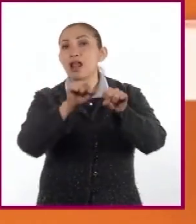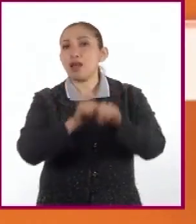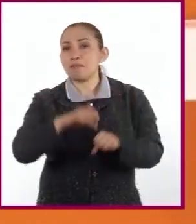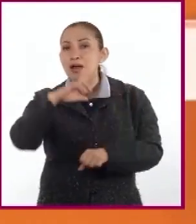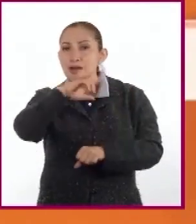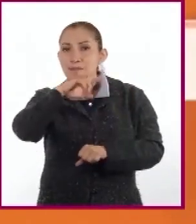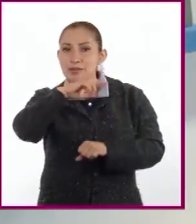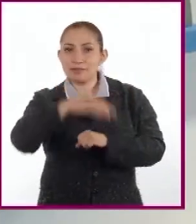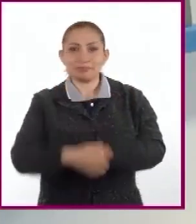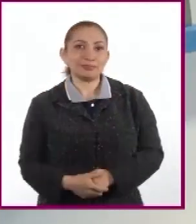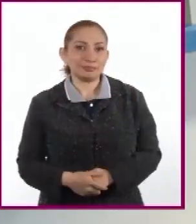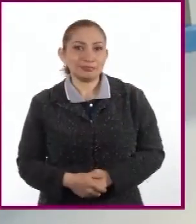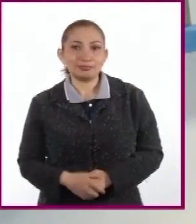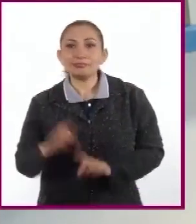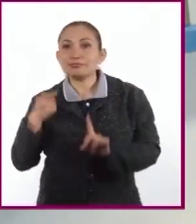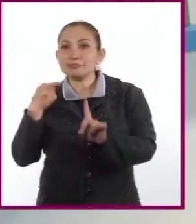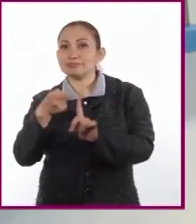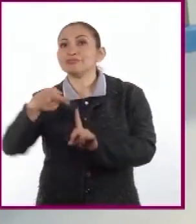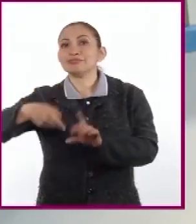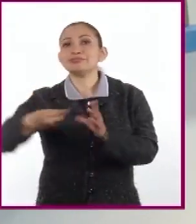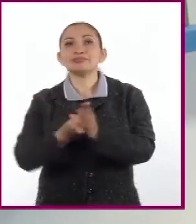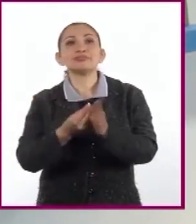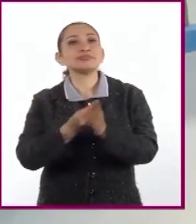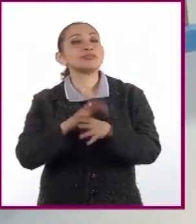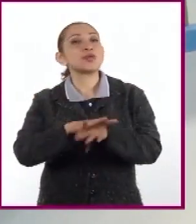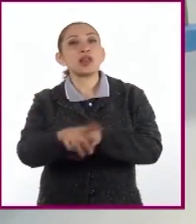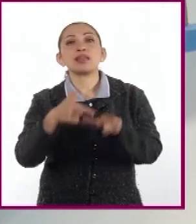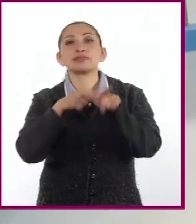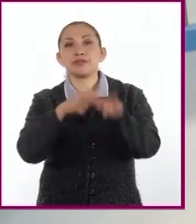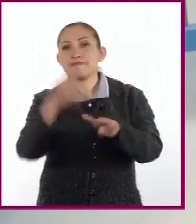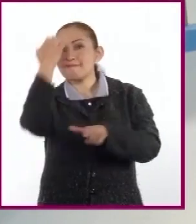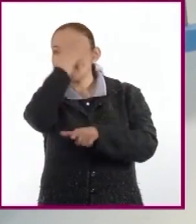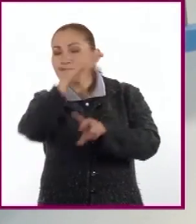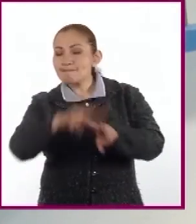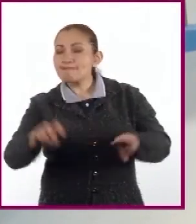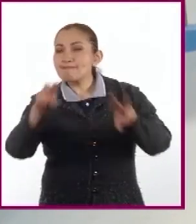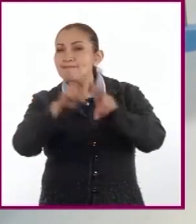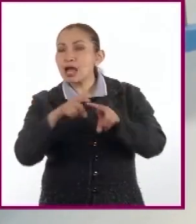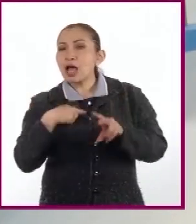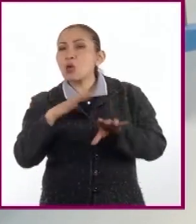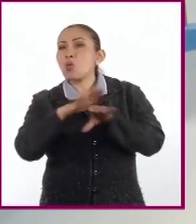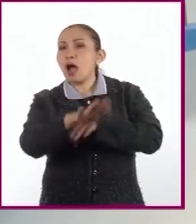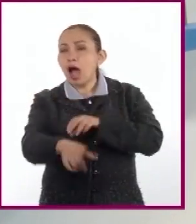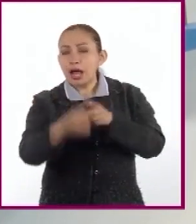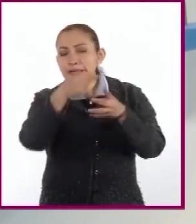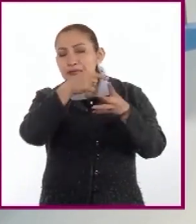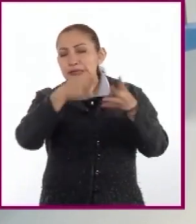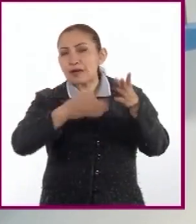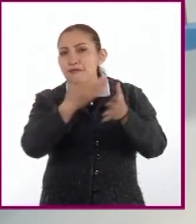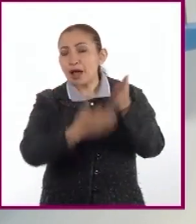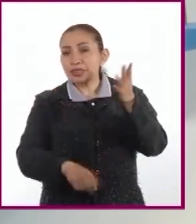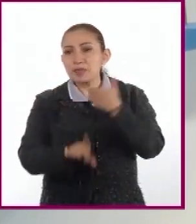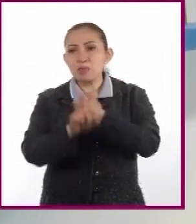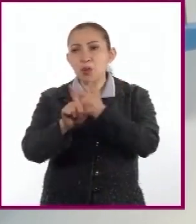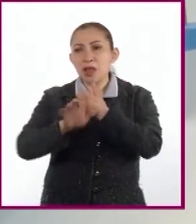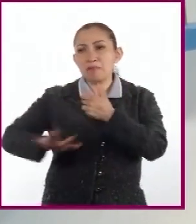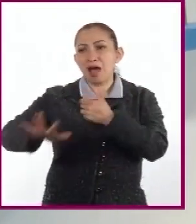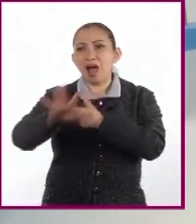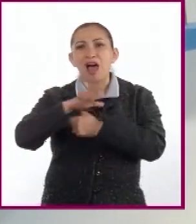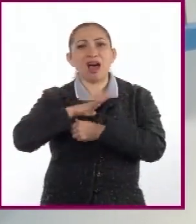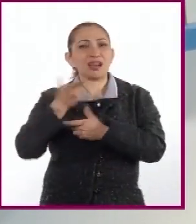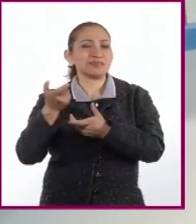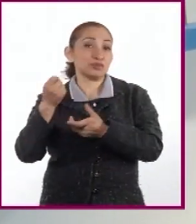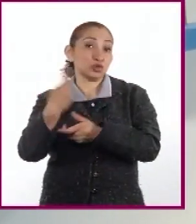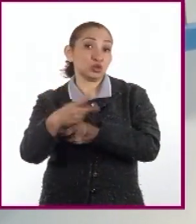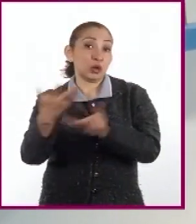más corto. El propósito de esta sesión es continuar analizando los desafíos y las tensiones que se presentan en el